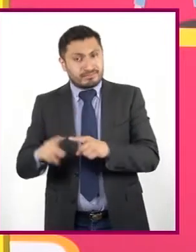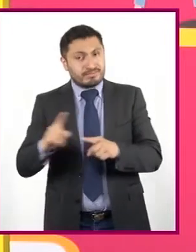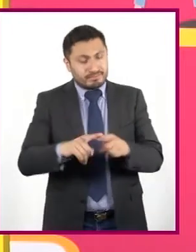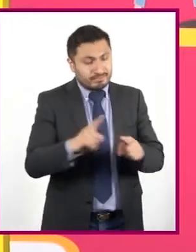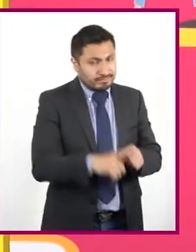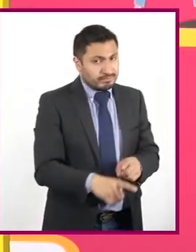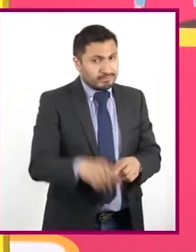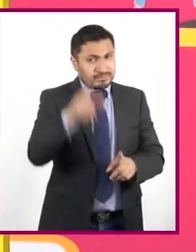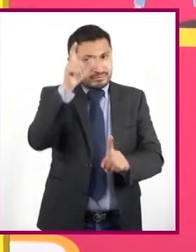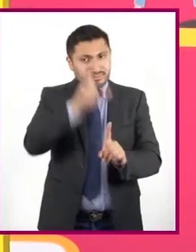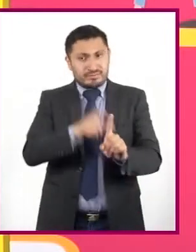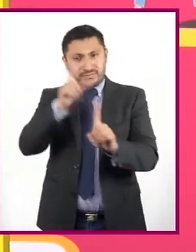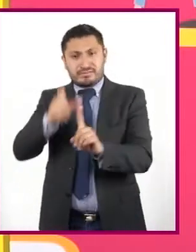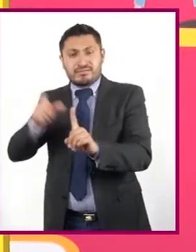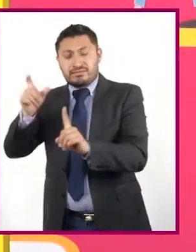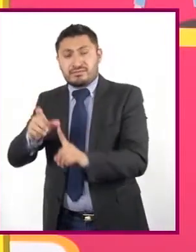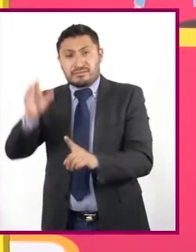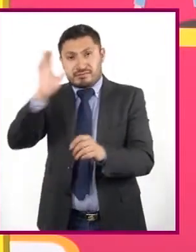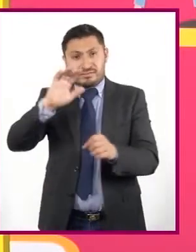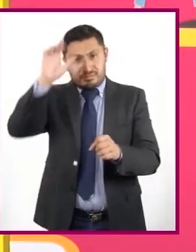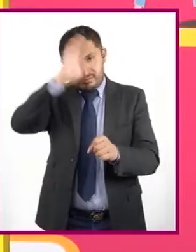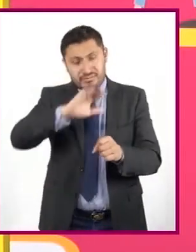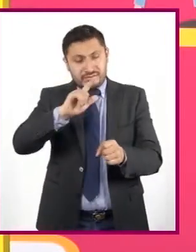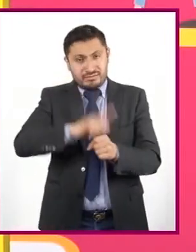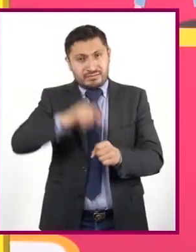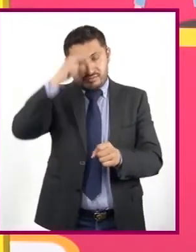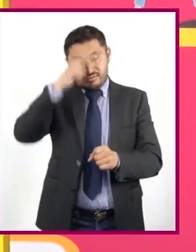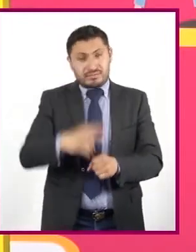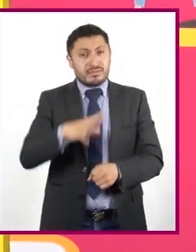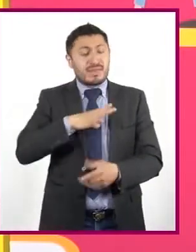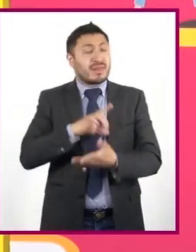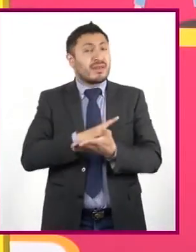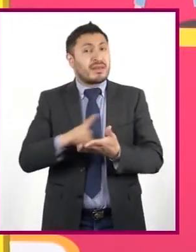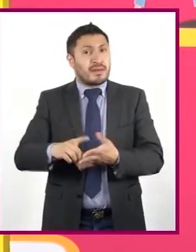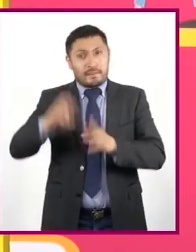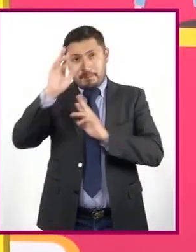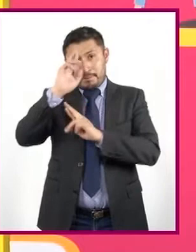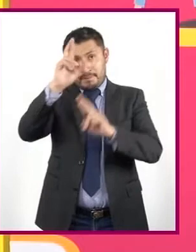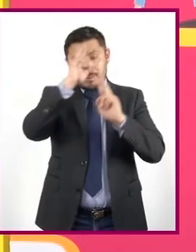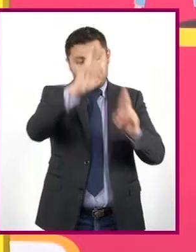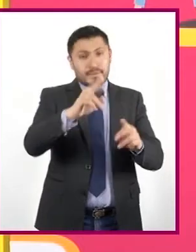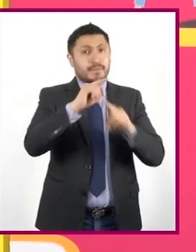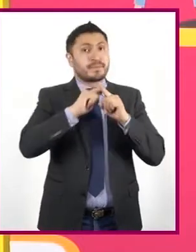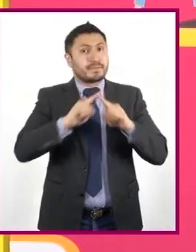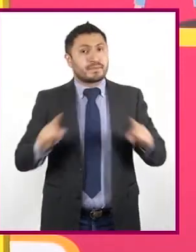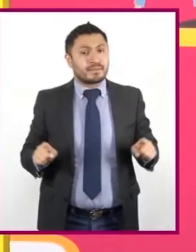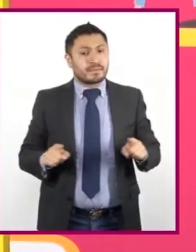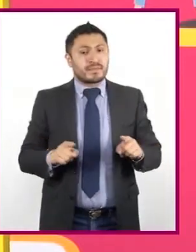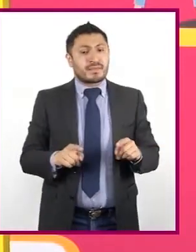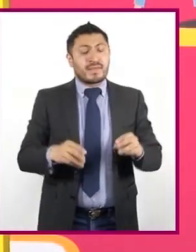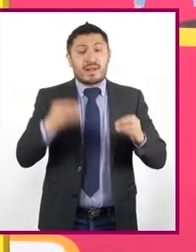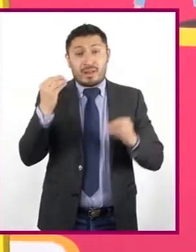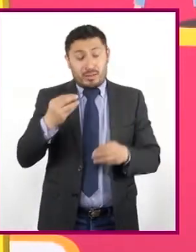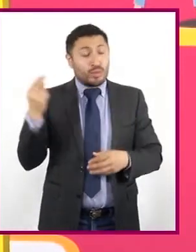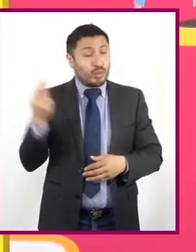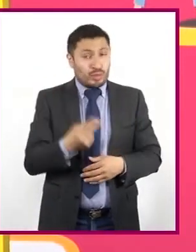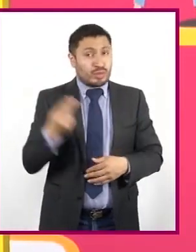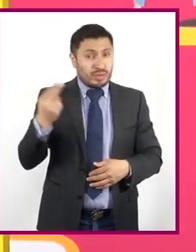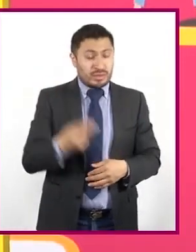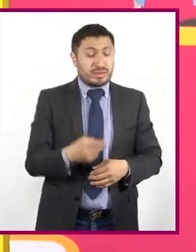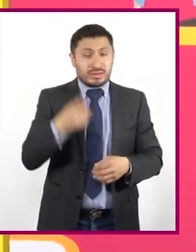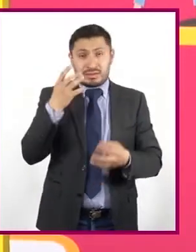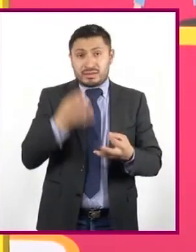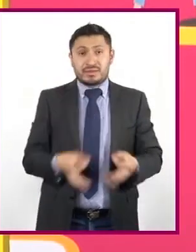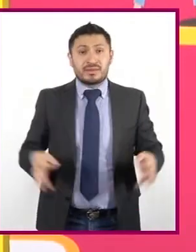un rasgo de nuestra cultura mexicana, el derecho y el respeto a la diferencia es una necesidad de primer